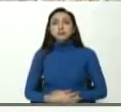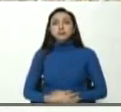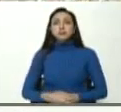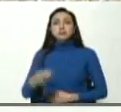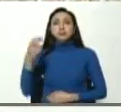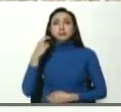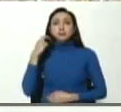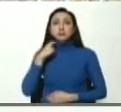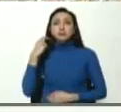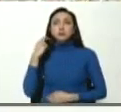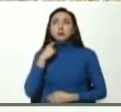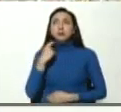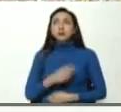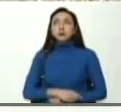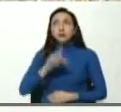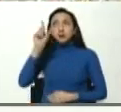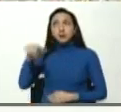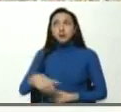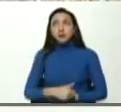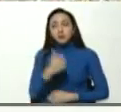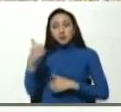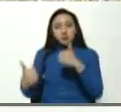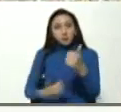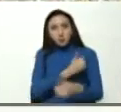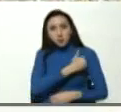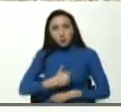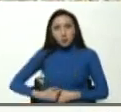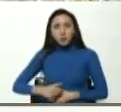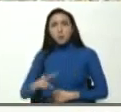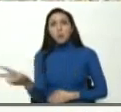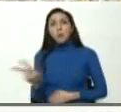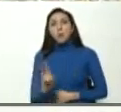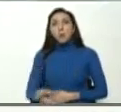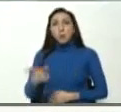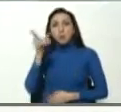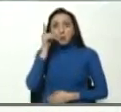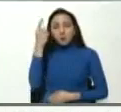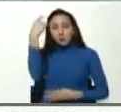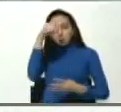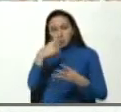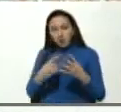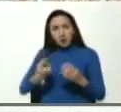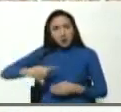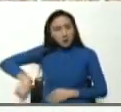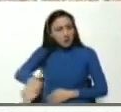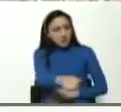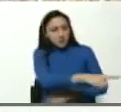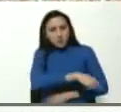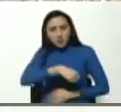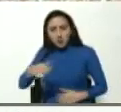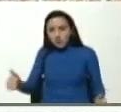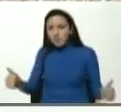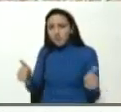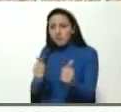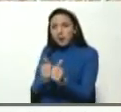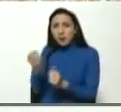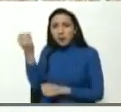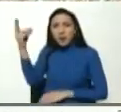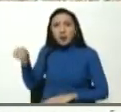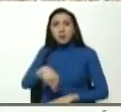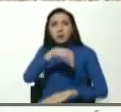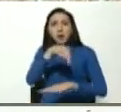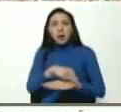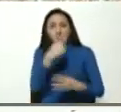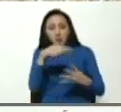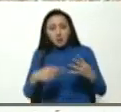saab vicepresidenta ejecutiva de gobierno vicepresidente de gobierno vicepresidentes de la asamblea ministros